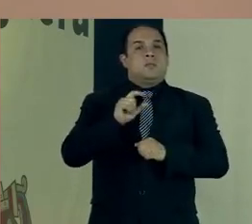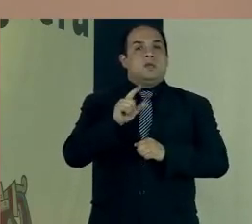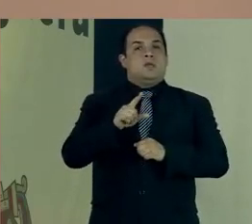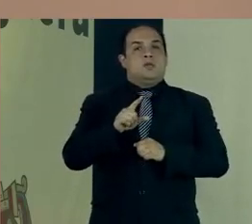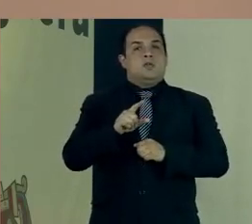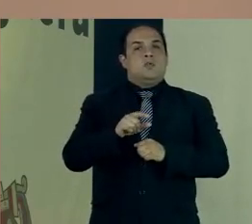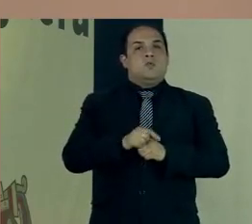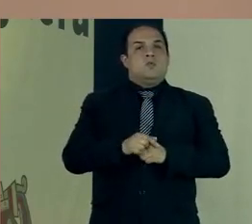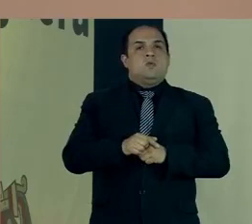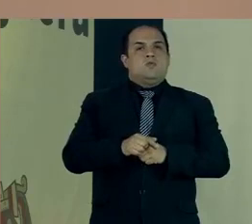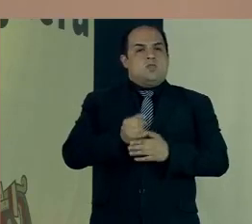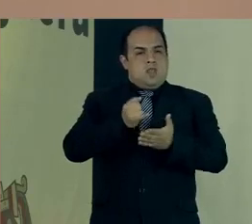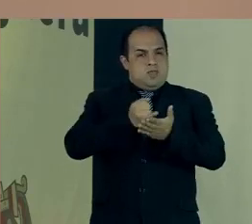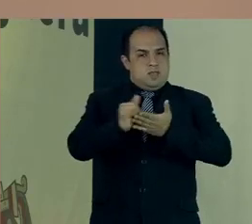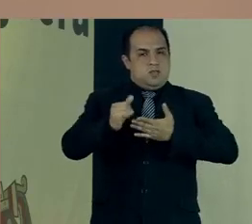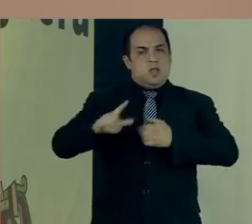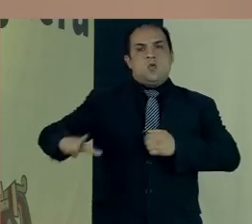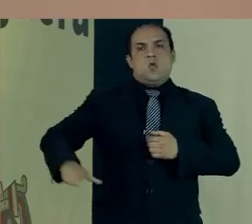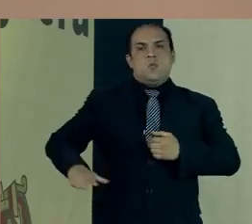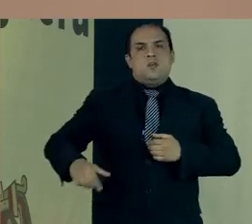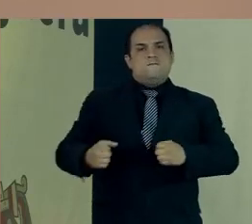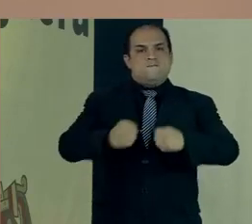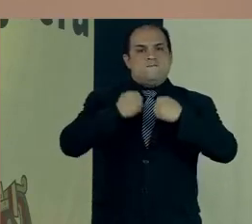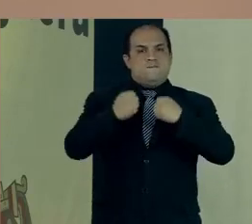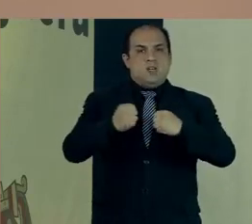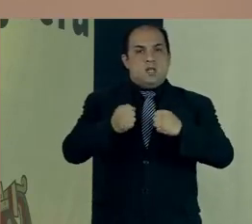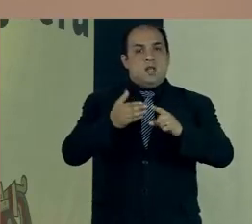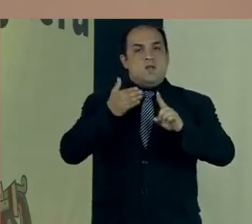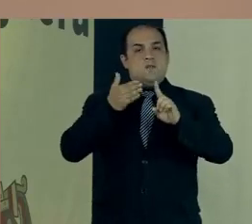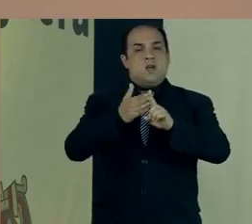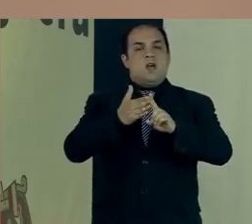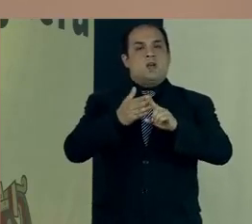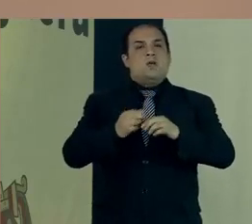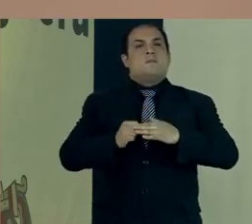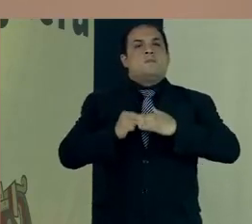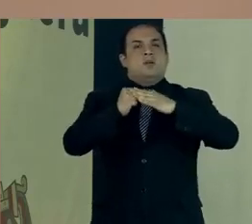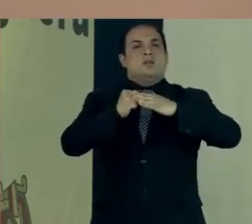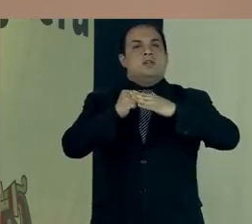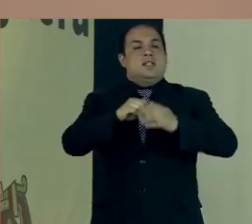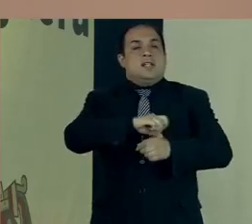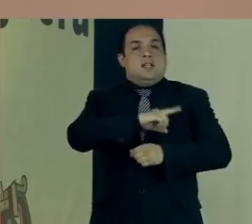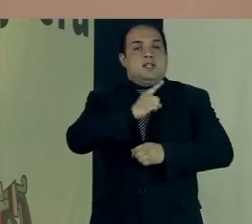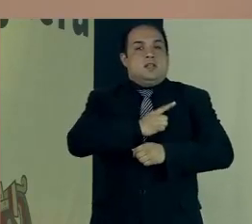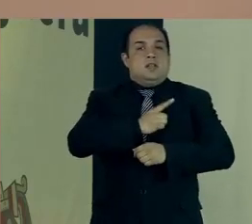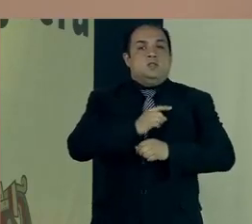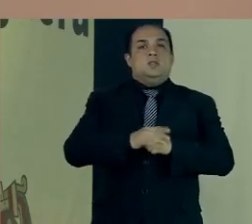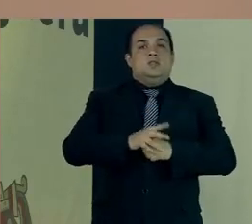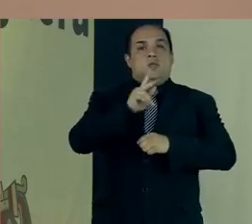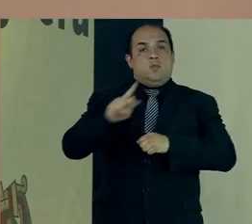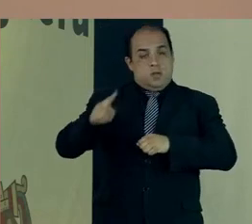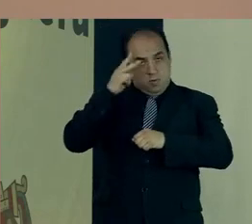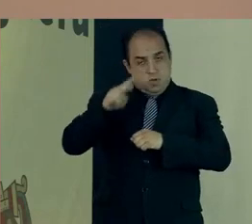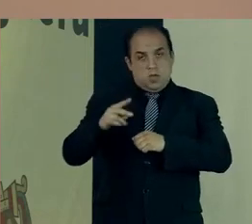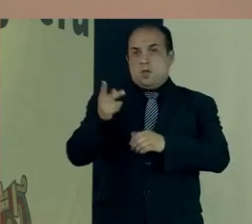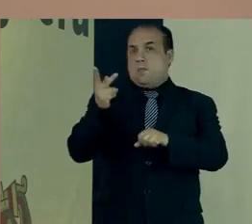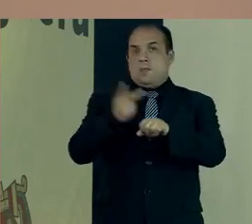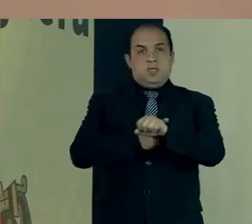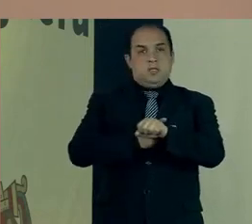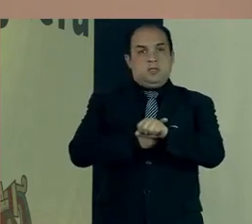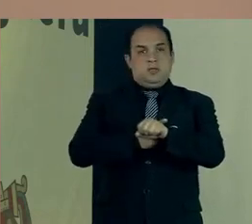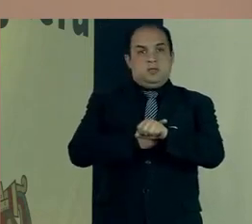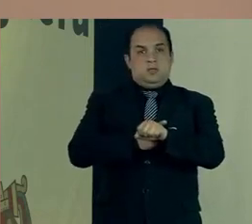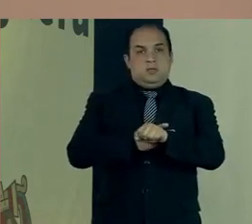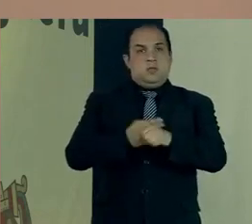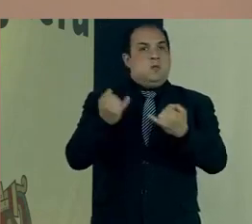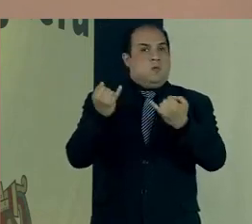potente para fortalecer la salud pública en méxico y que no nos suceda lo